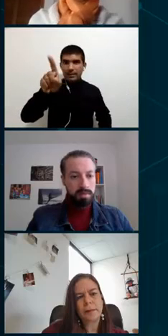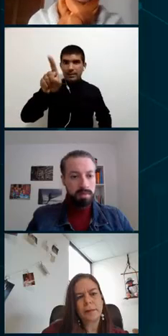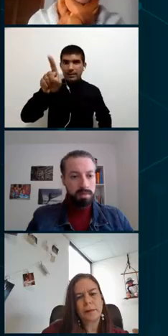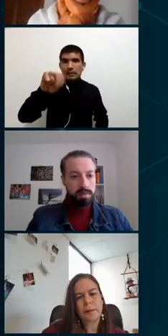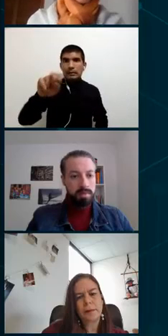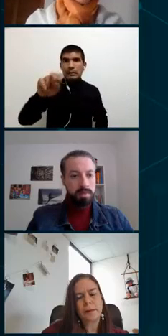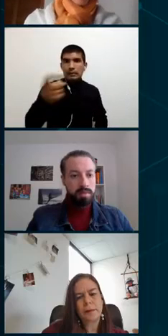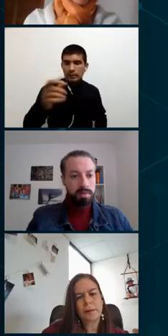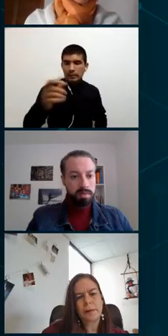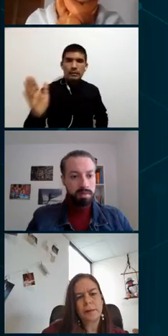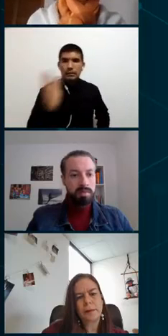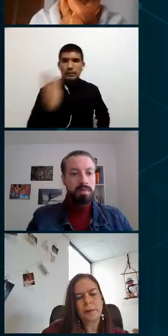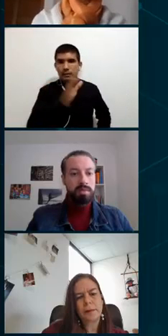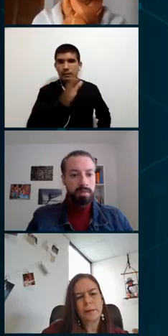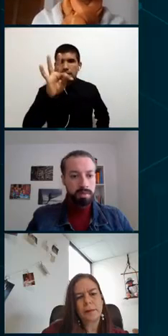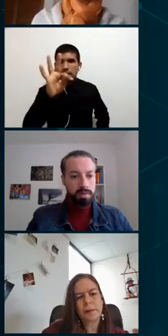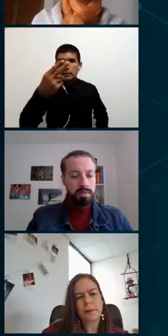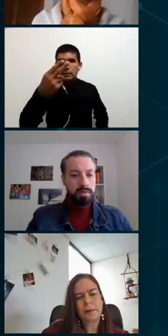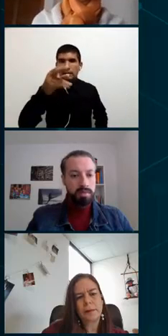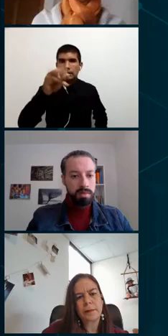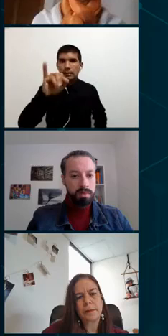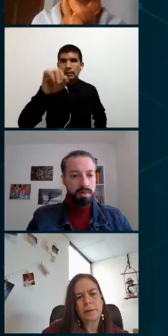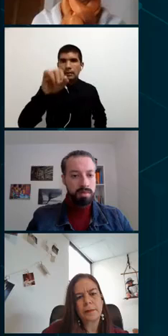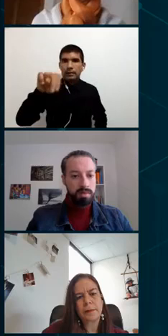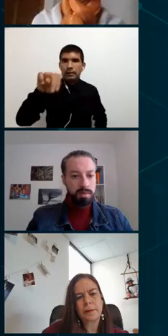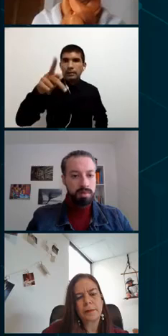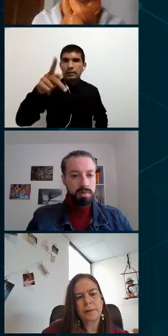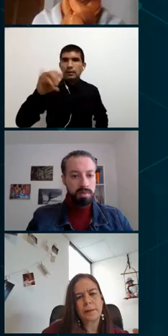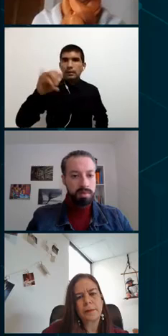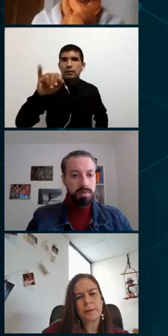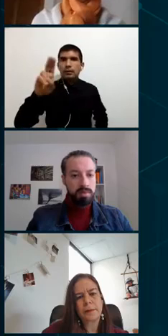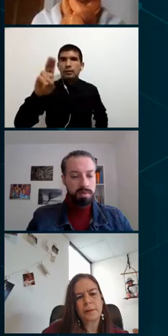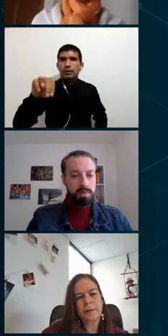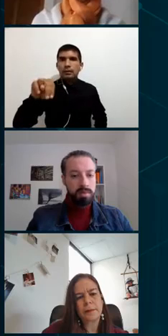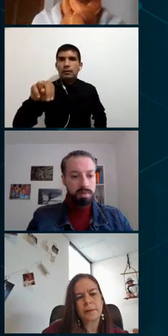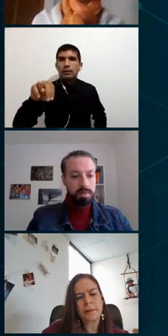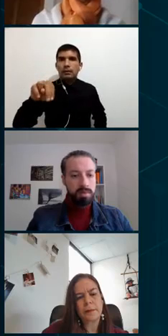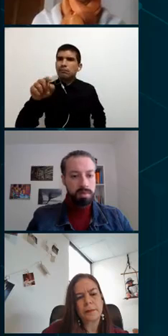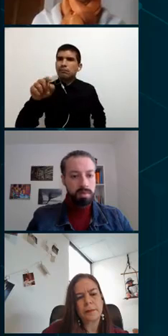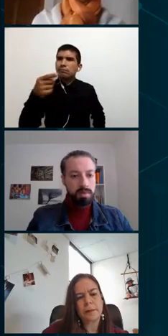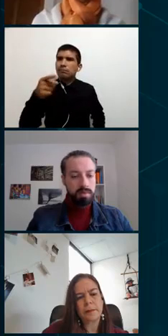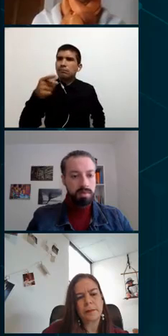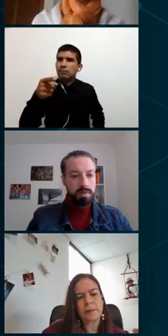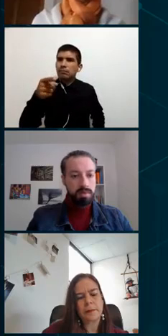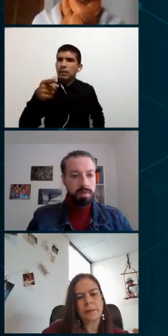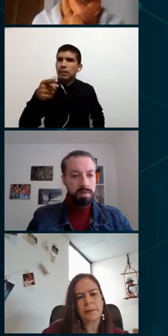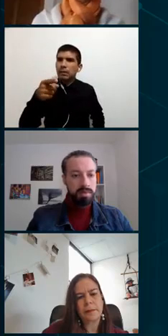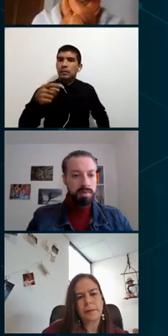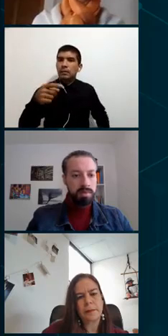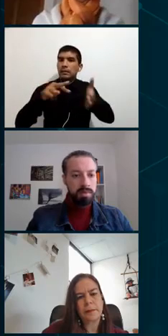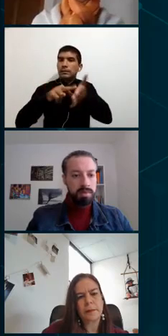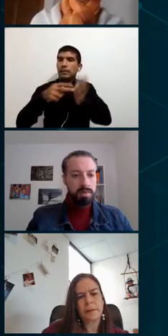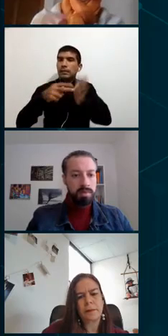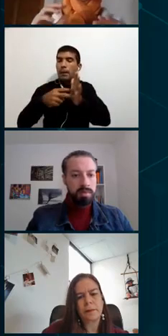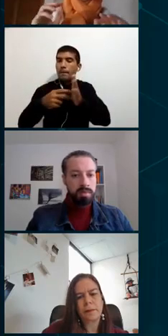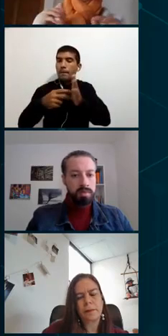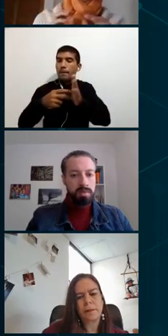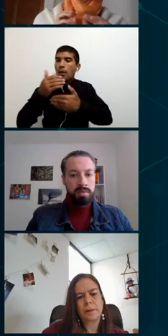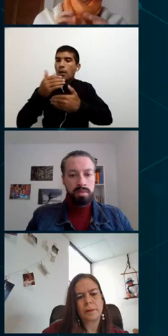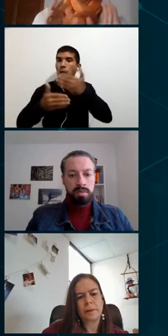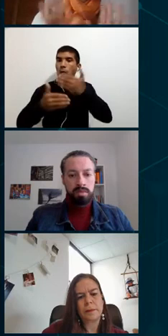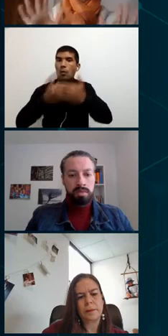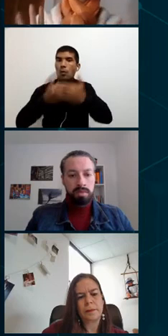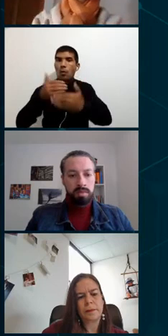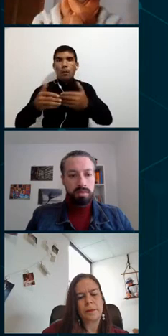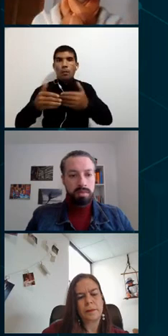design thinker, como profesiones, por ejemplo, ¿cierto? Y esto se empieza a volver cada vez algo más común en